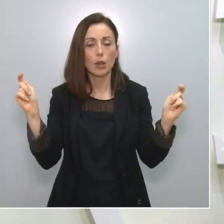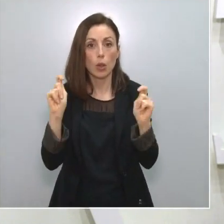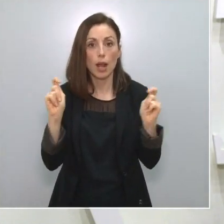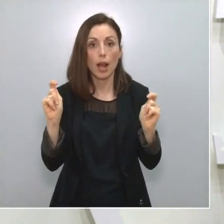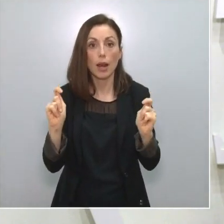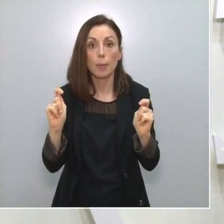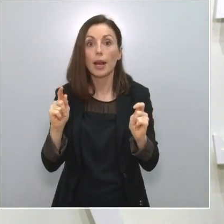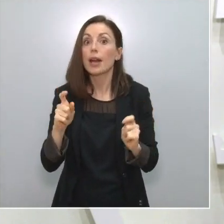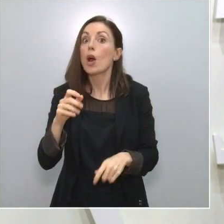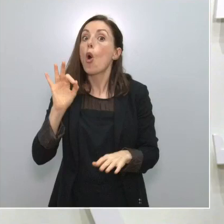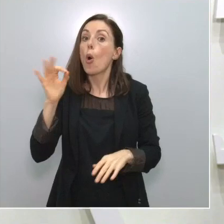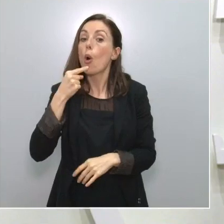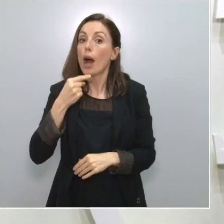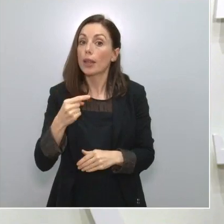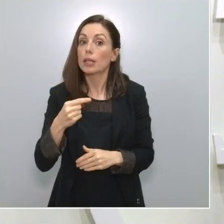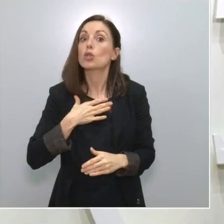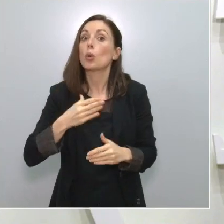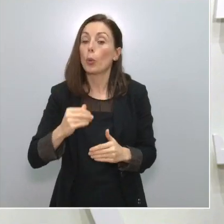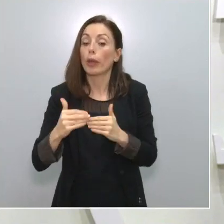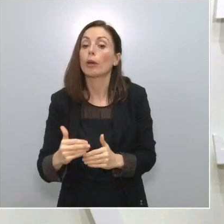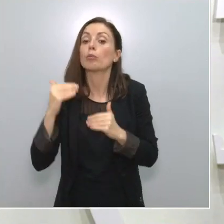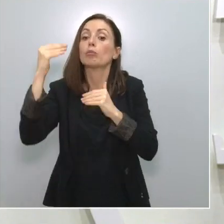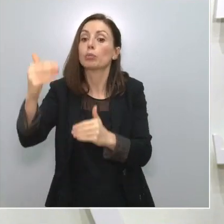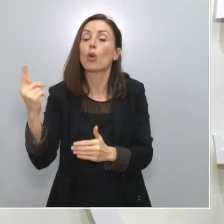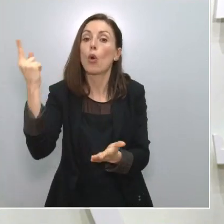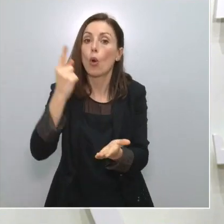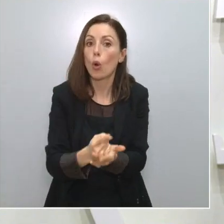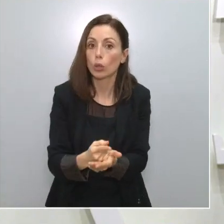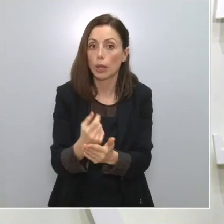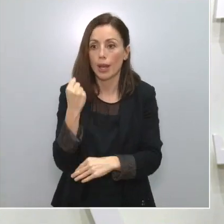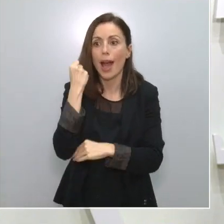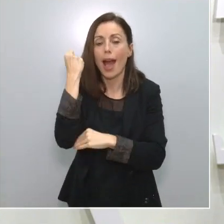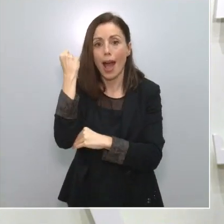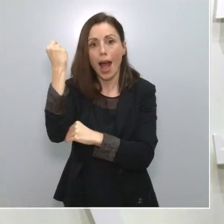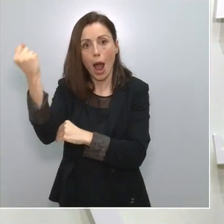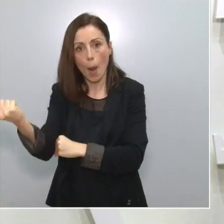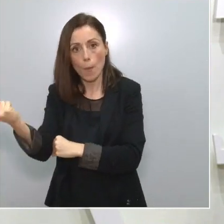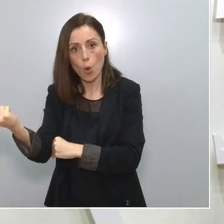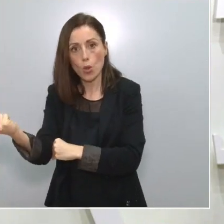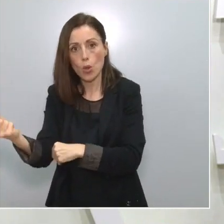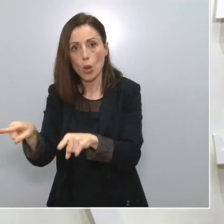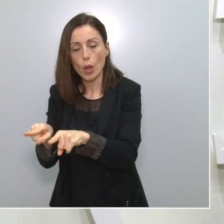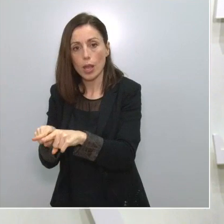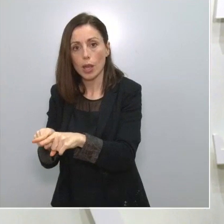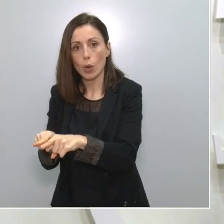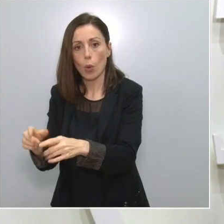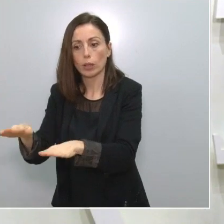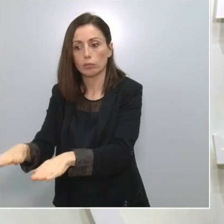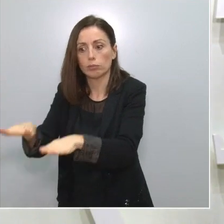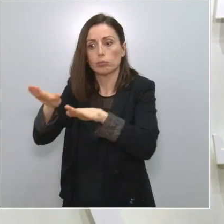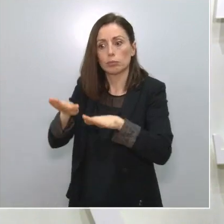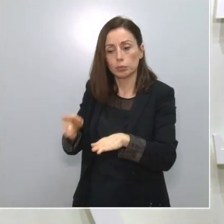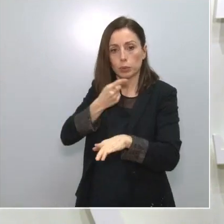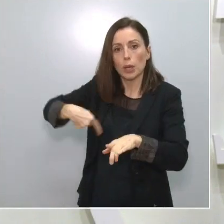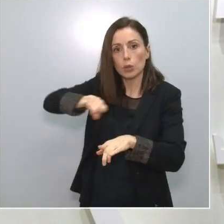volver a solicitar. Una lealtad y un respaldo que han de ser recíprocos. Hoy nos hablaba el presidente Sánchez de